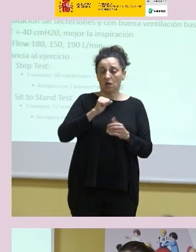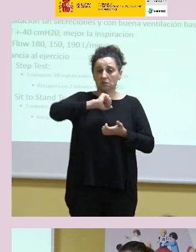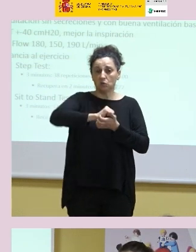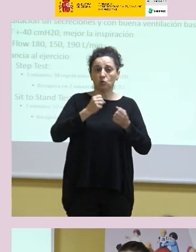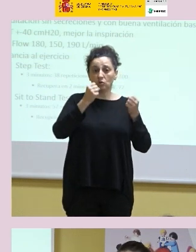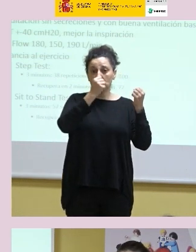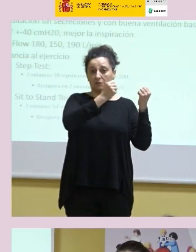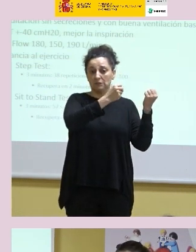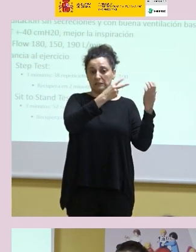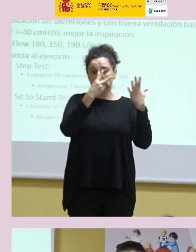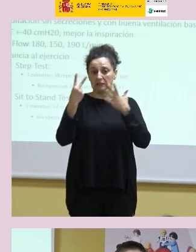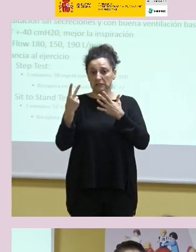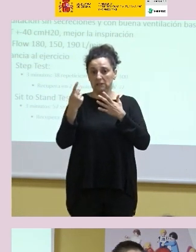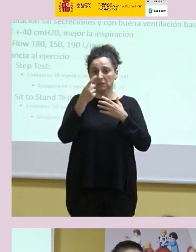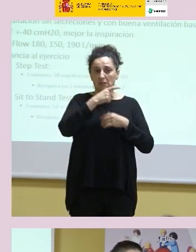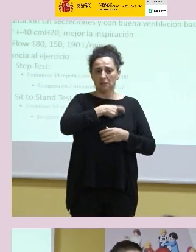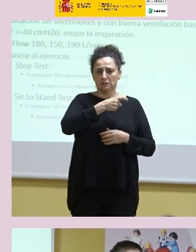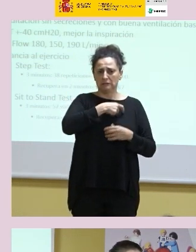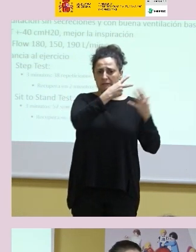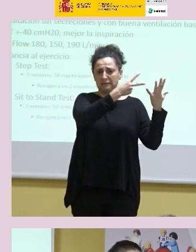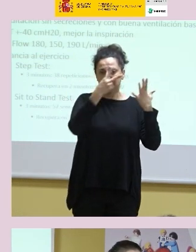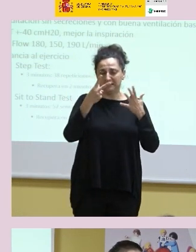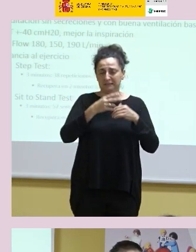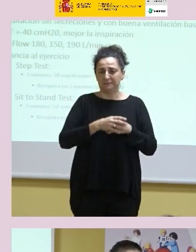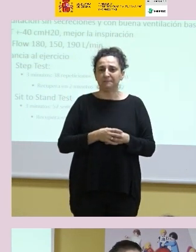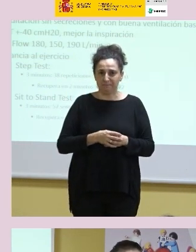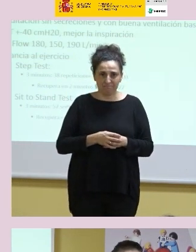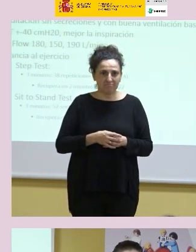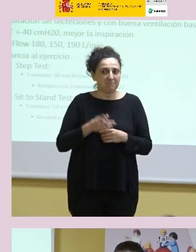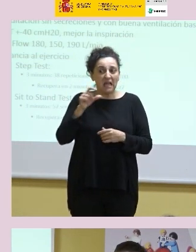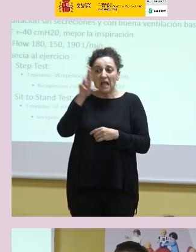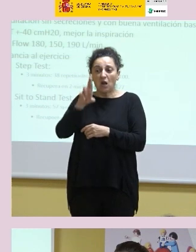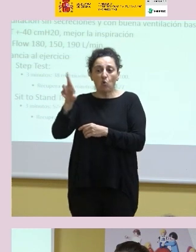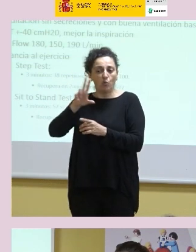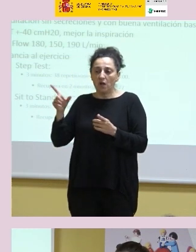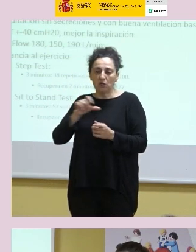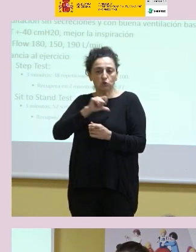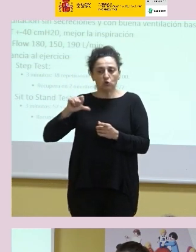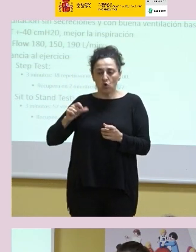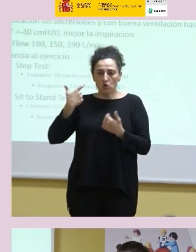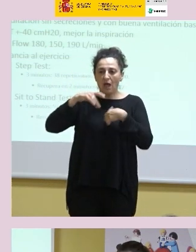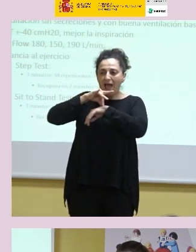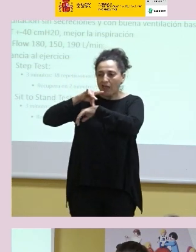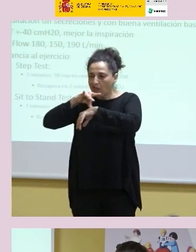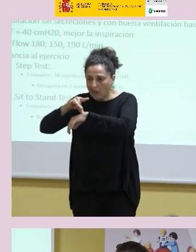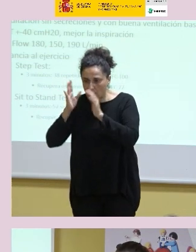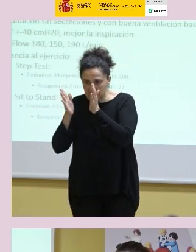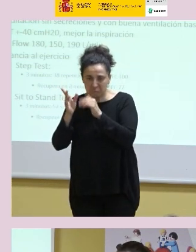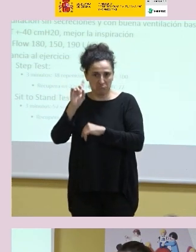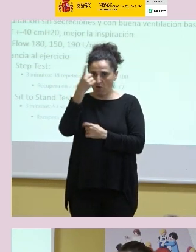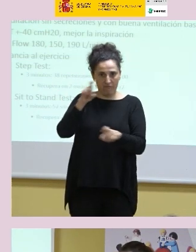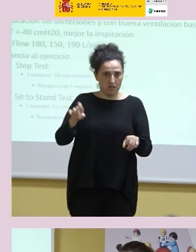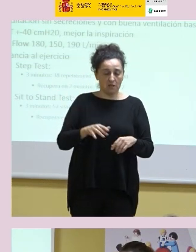con una frecuencia cardíaca de 77. Recupera por sí solo, no tengo ni que guiarle, así que va muy bien. Y la prueba de la